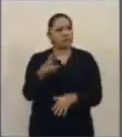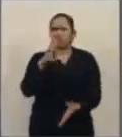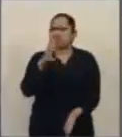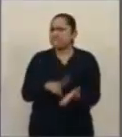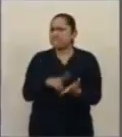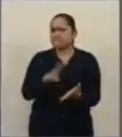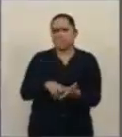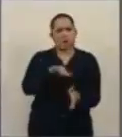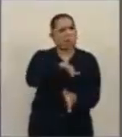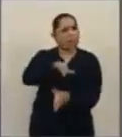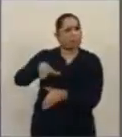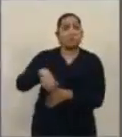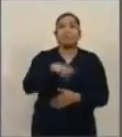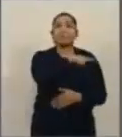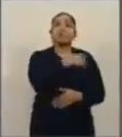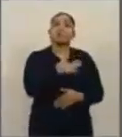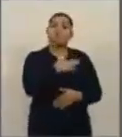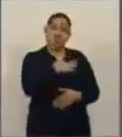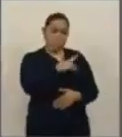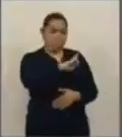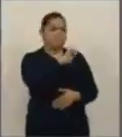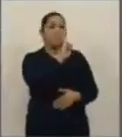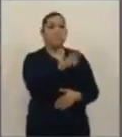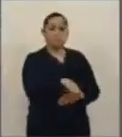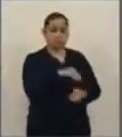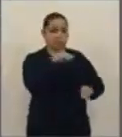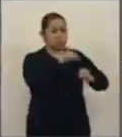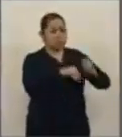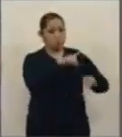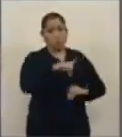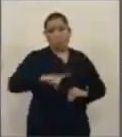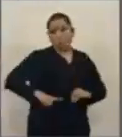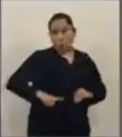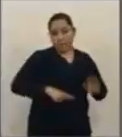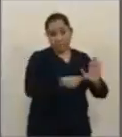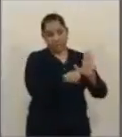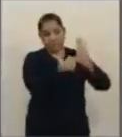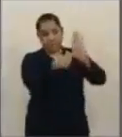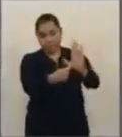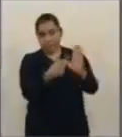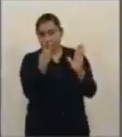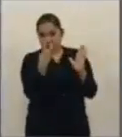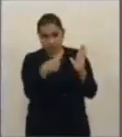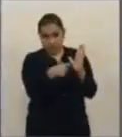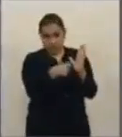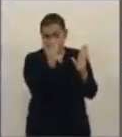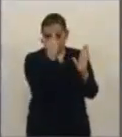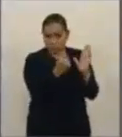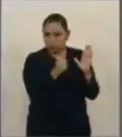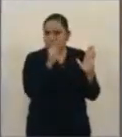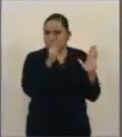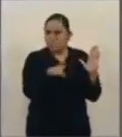verdad histórica por el gobierno federal se sustentaban en tales